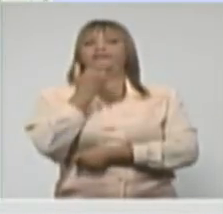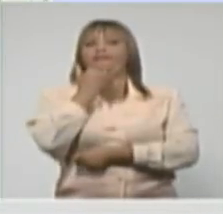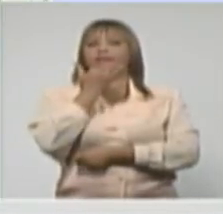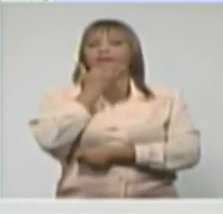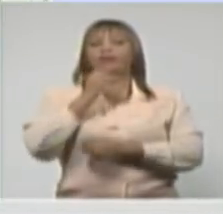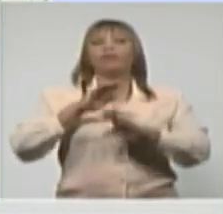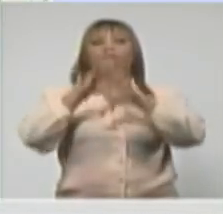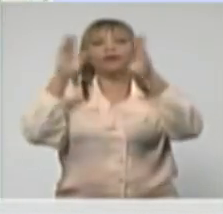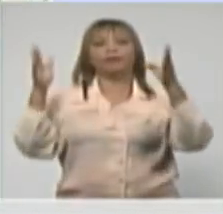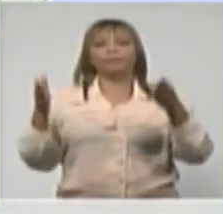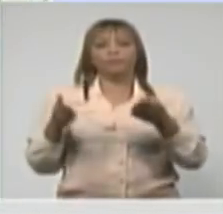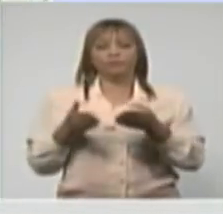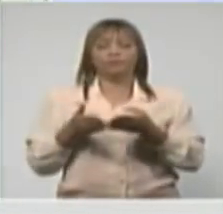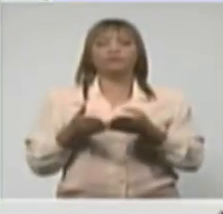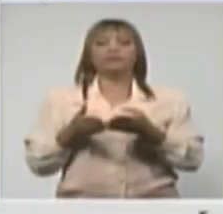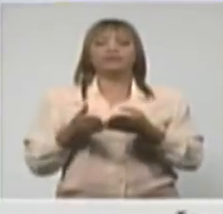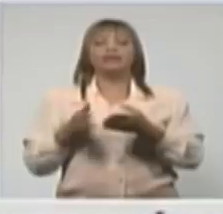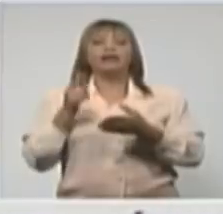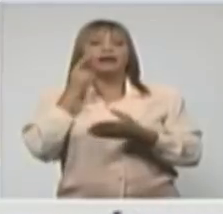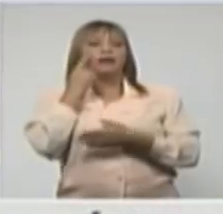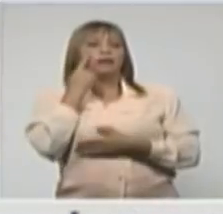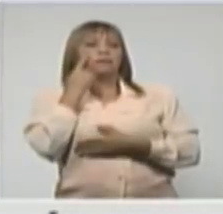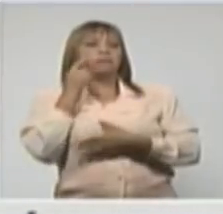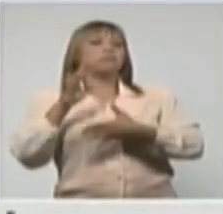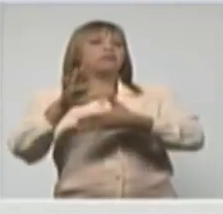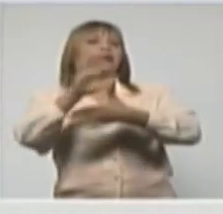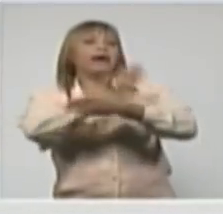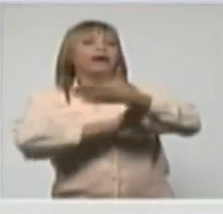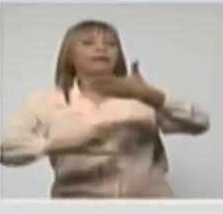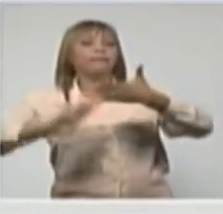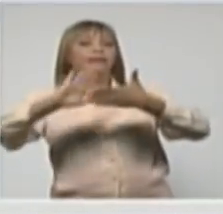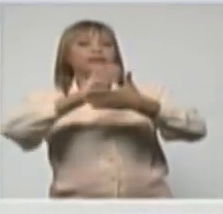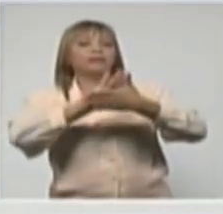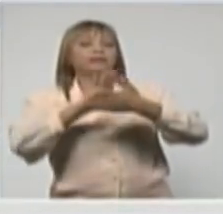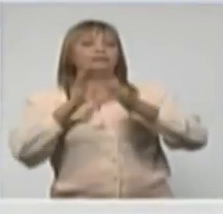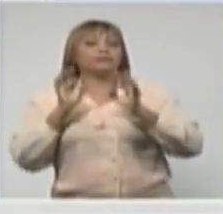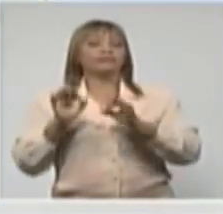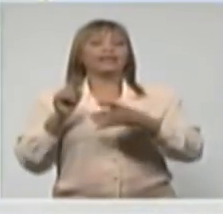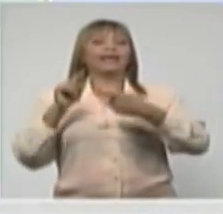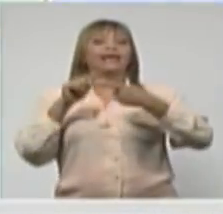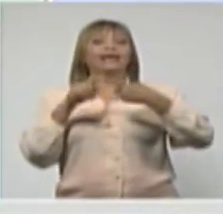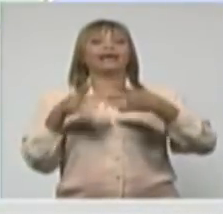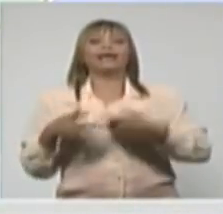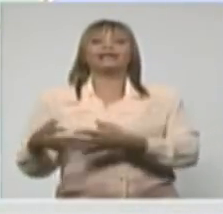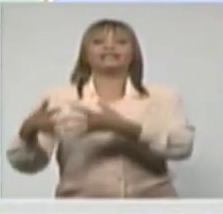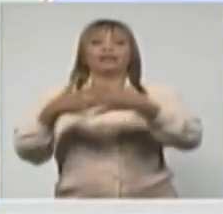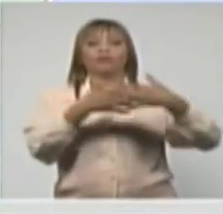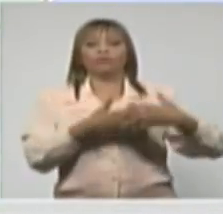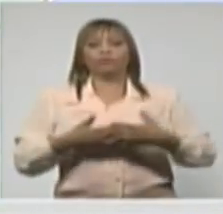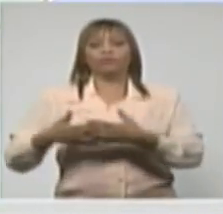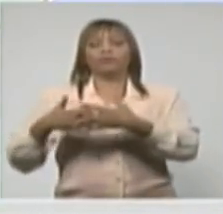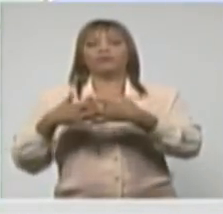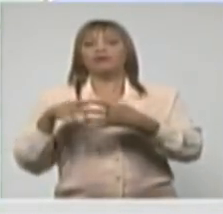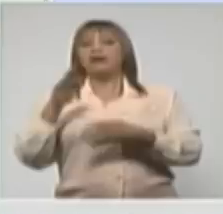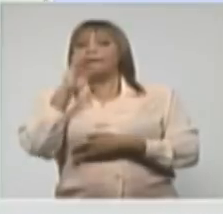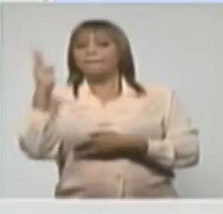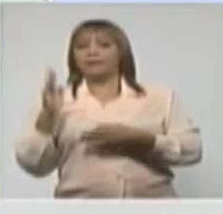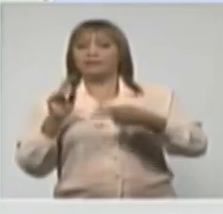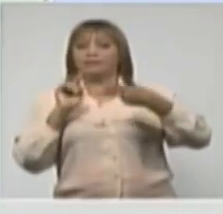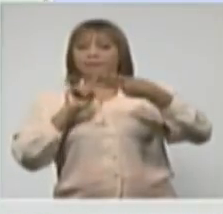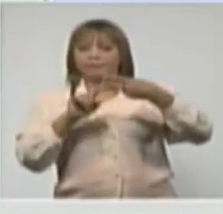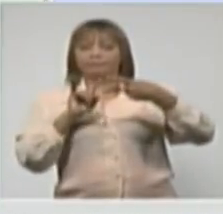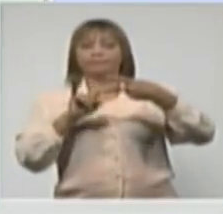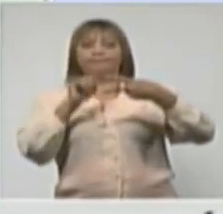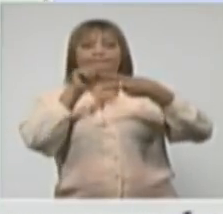la región de las Américas, pues como natural Estados Unidos y Brasil, como con